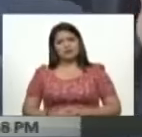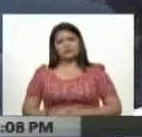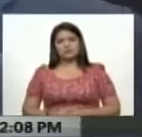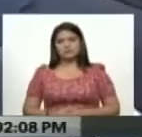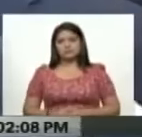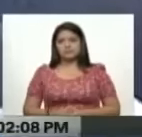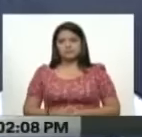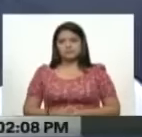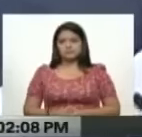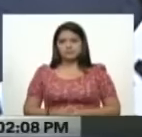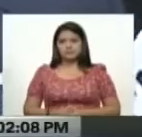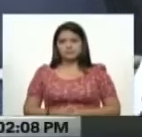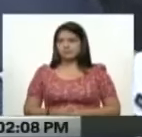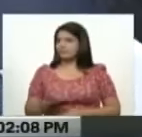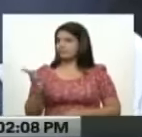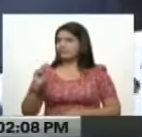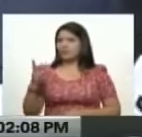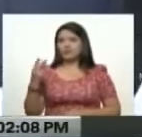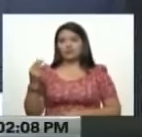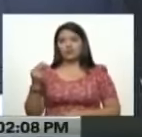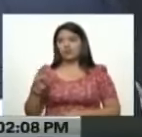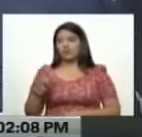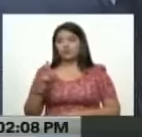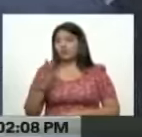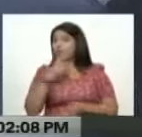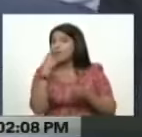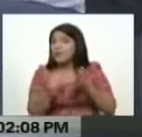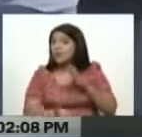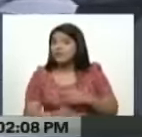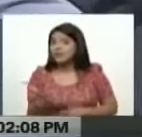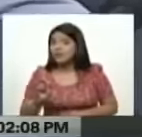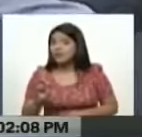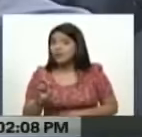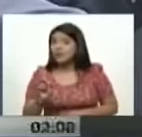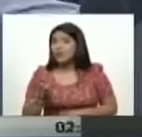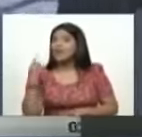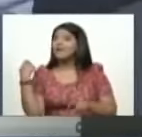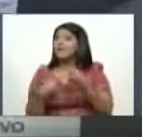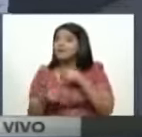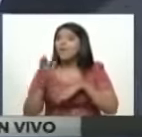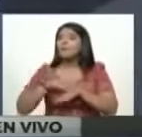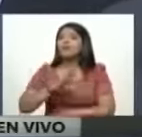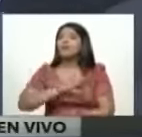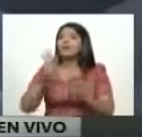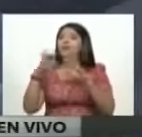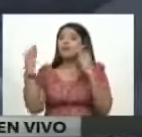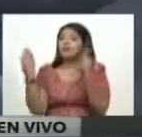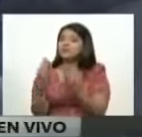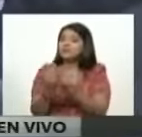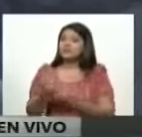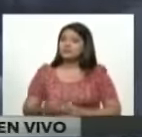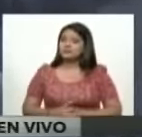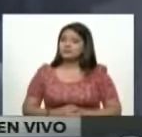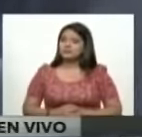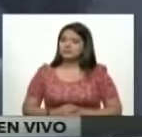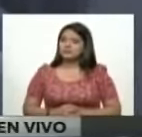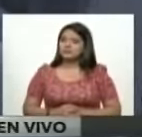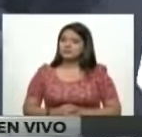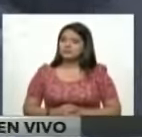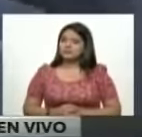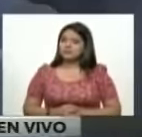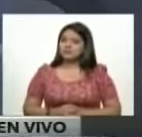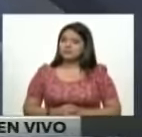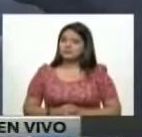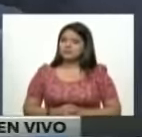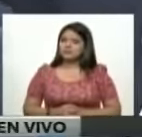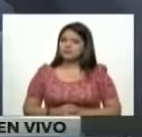es primera vez. No. Esto no está prohibido. Está prohibido la venta porque es un bien de la familia. Diputado, es un bien de la familia. Precisamente es la primera vez que el oficialismo